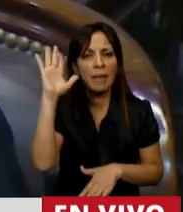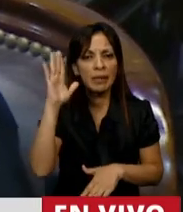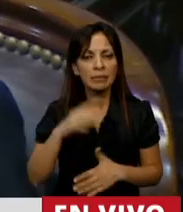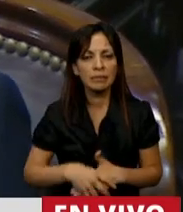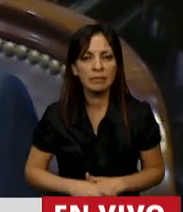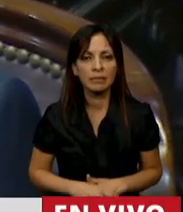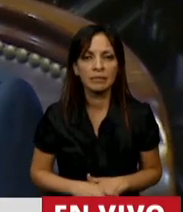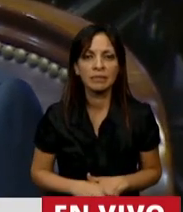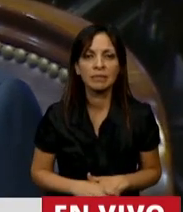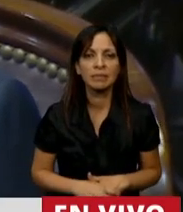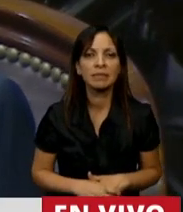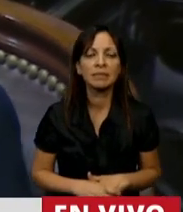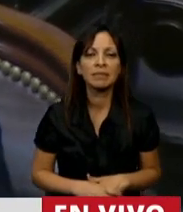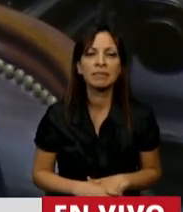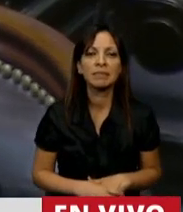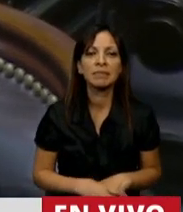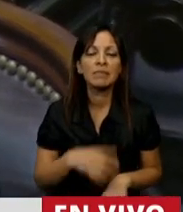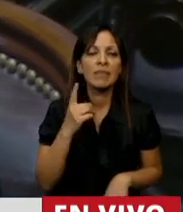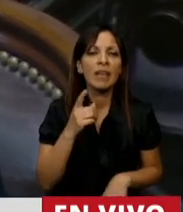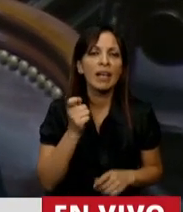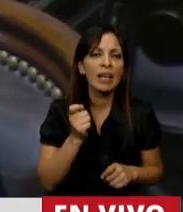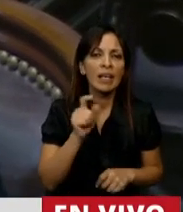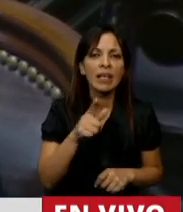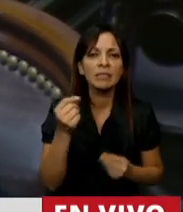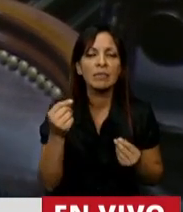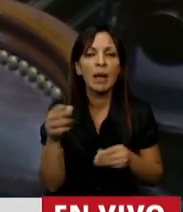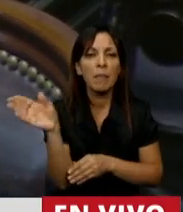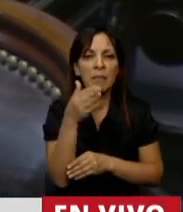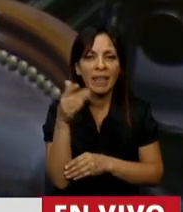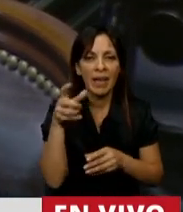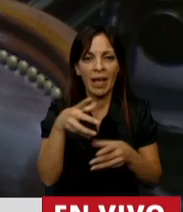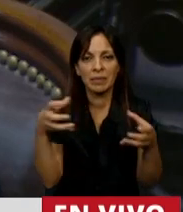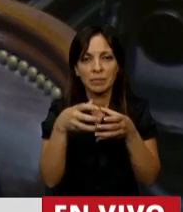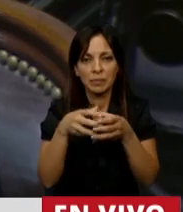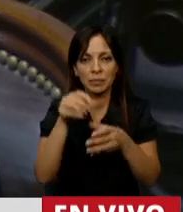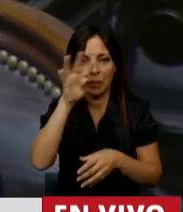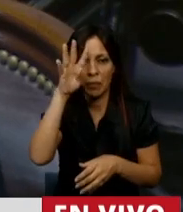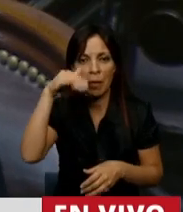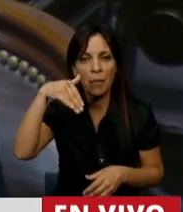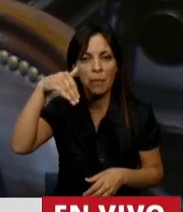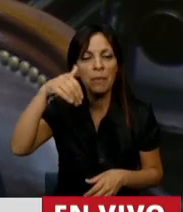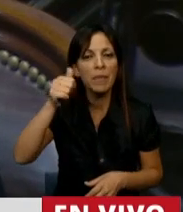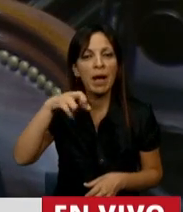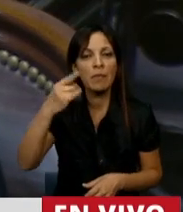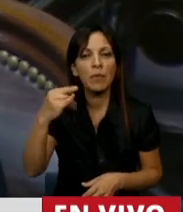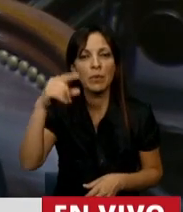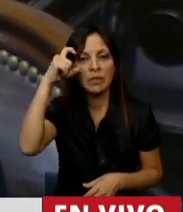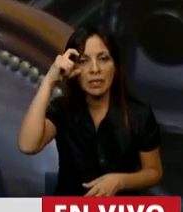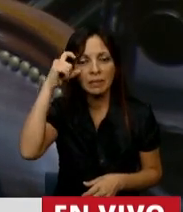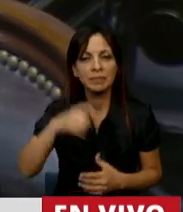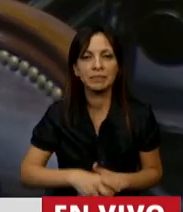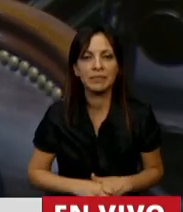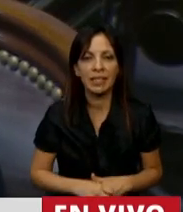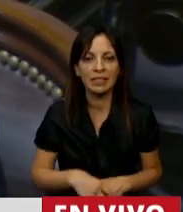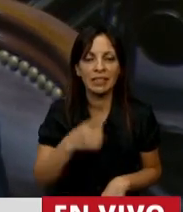Guenufoye. El Guenufoye, para quienes no saben, es la bandera mapuche. Generó controversia, generó